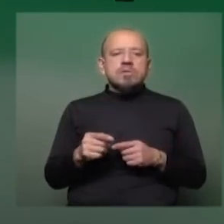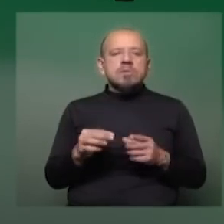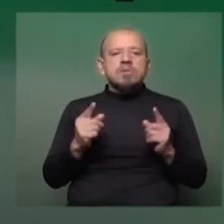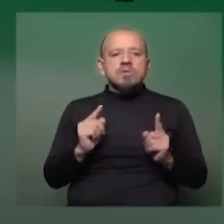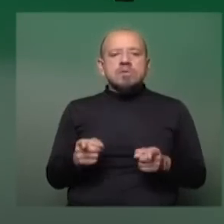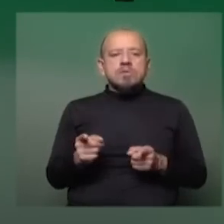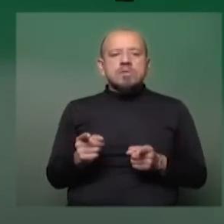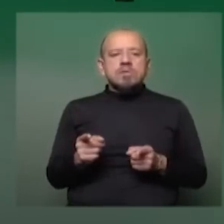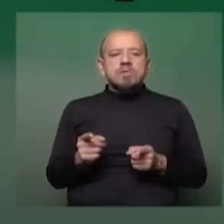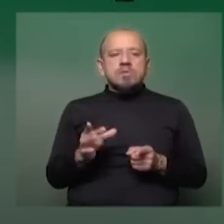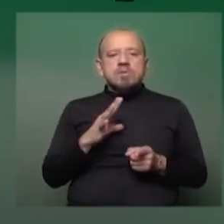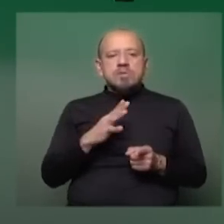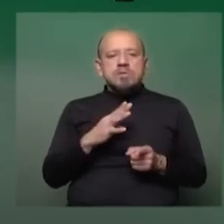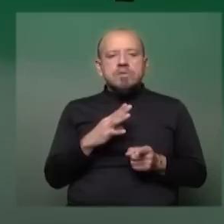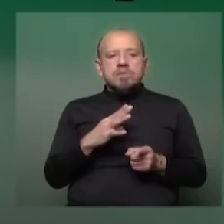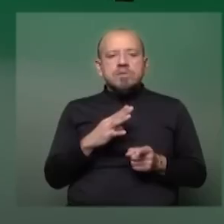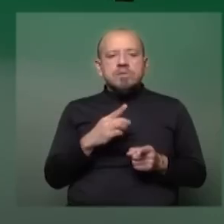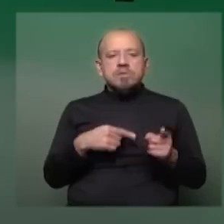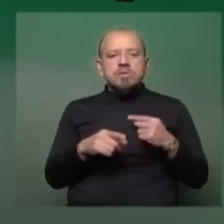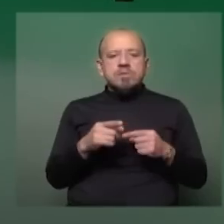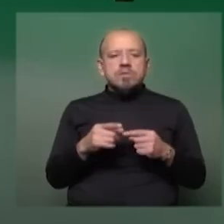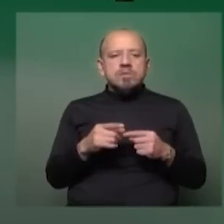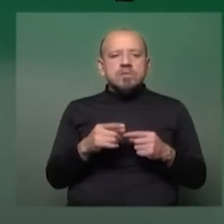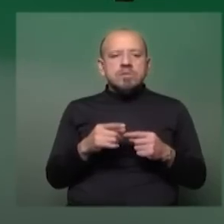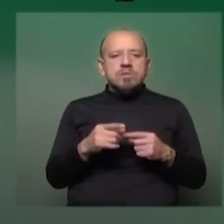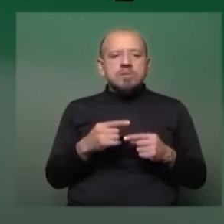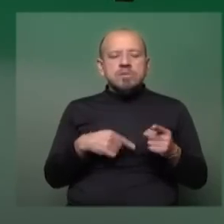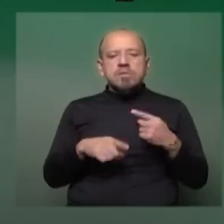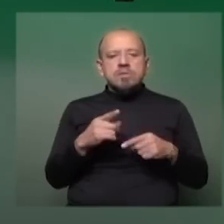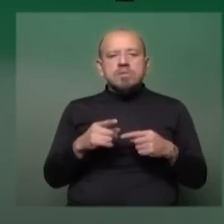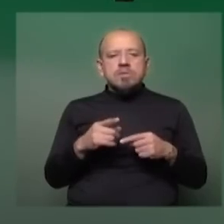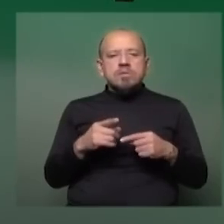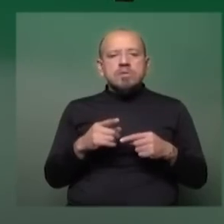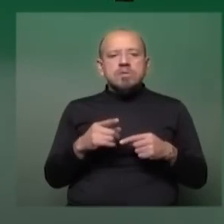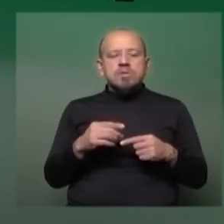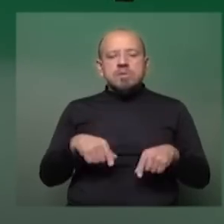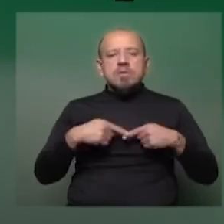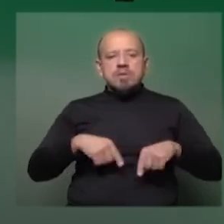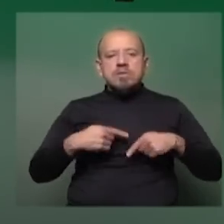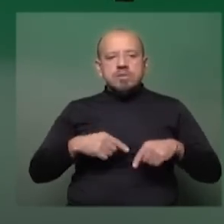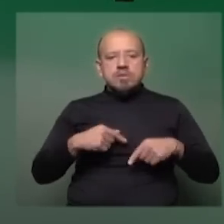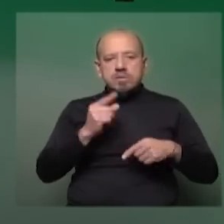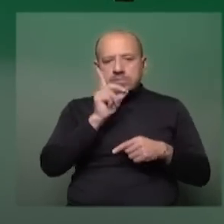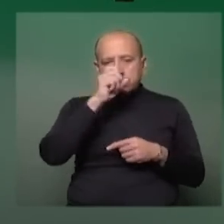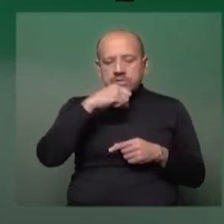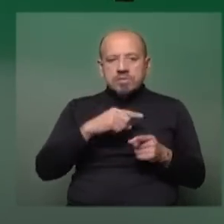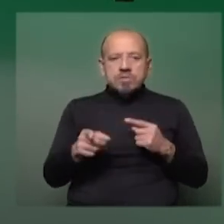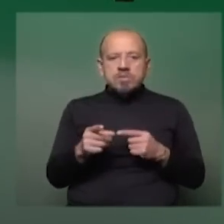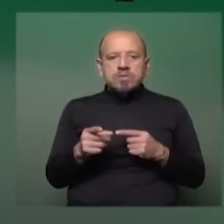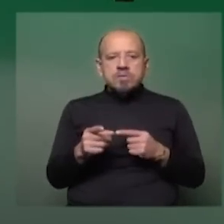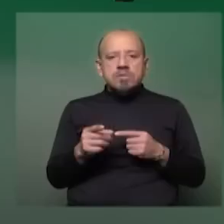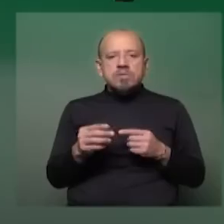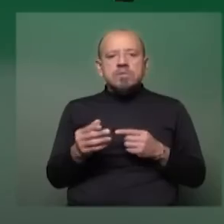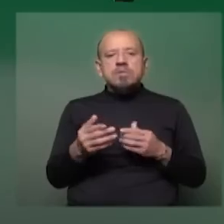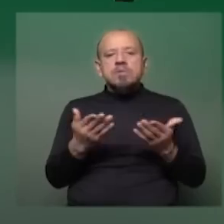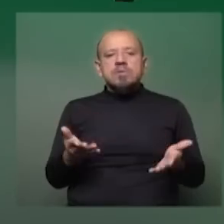también que hubo una progresiva disminución de los análisis de intendencia de Montevideo que realiza la intendencia de Montevideo y la negativa